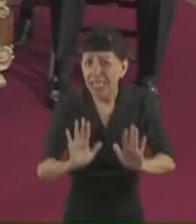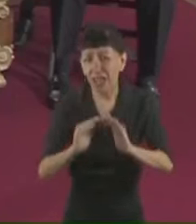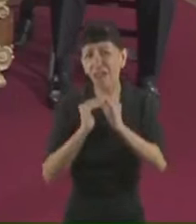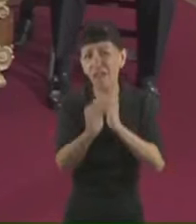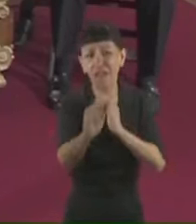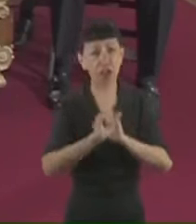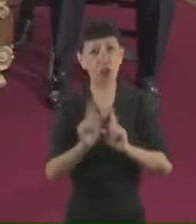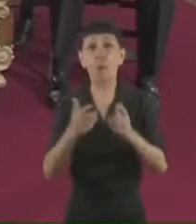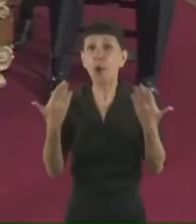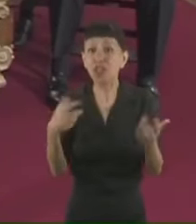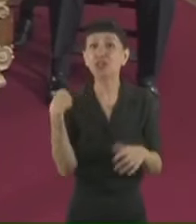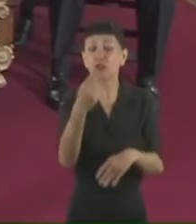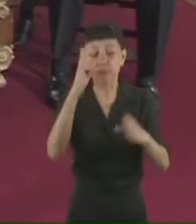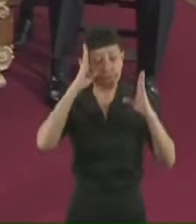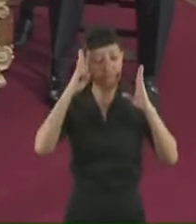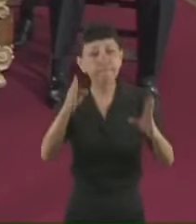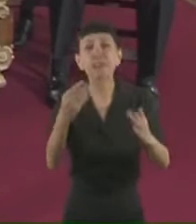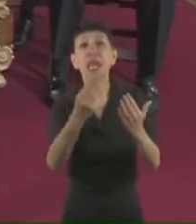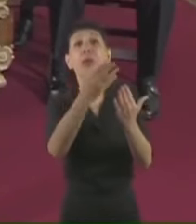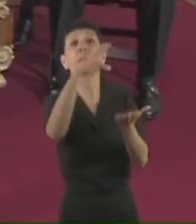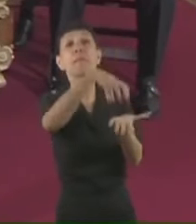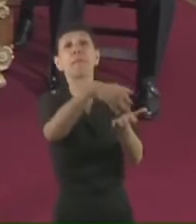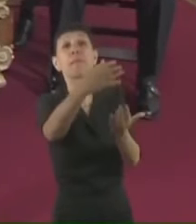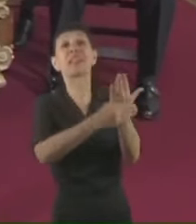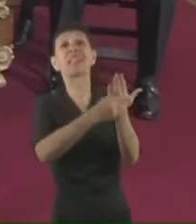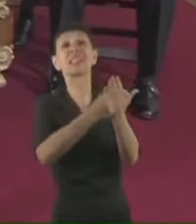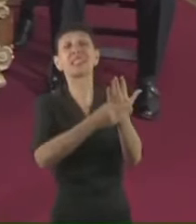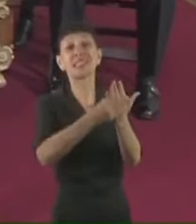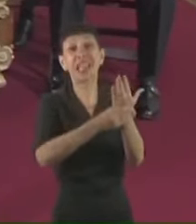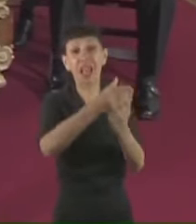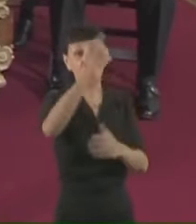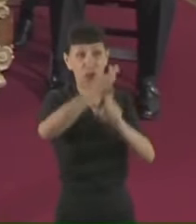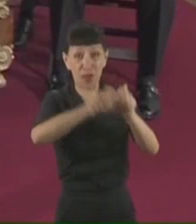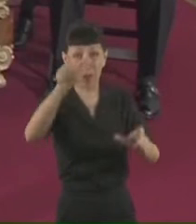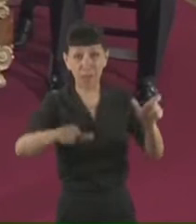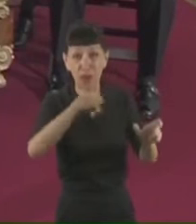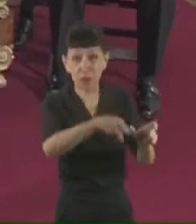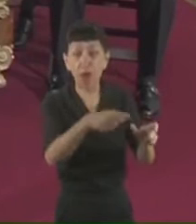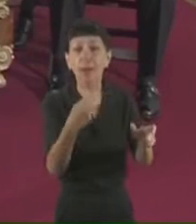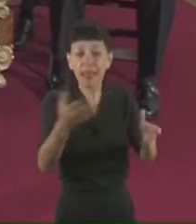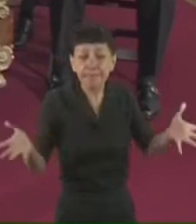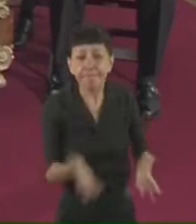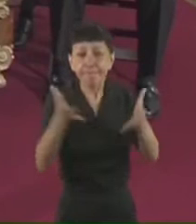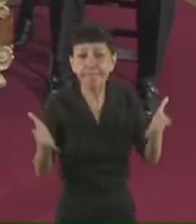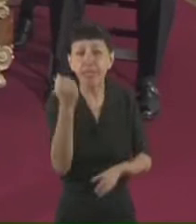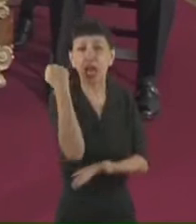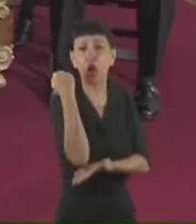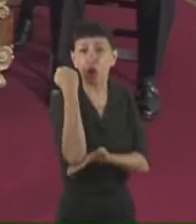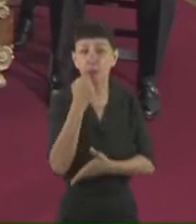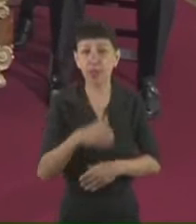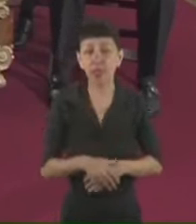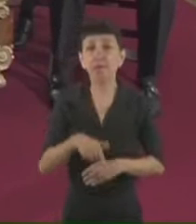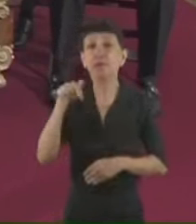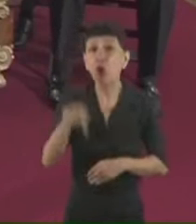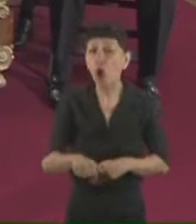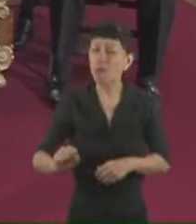comenzar a destravar este andamiaje jurídico institucional opresor que ha destruido nuestro